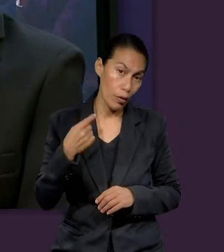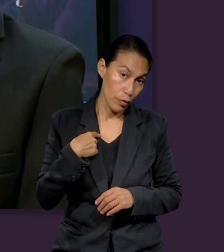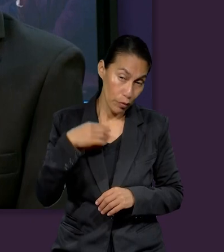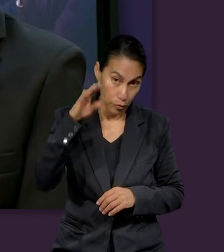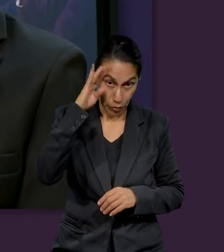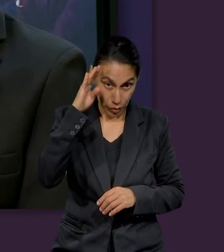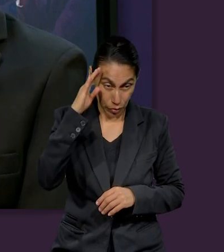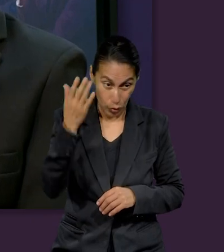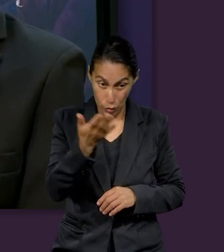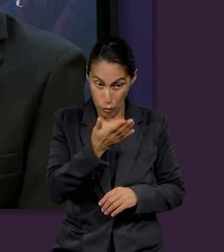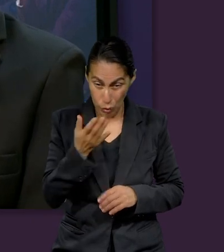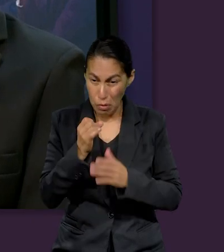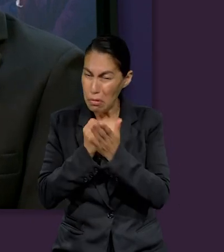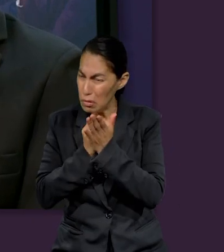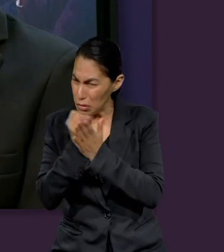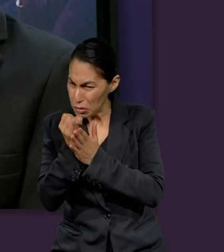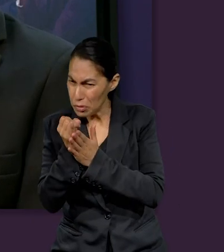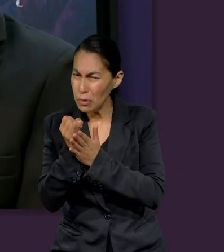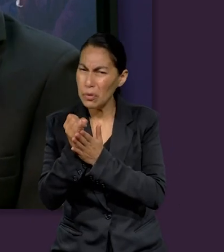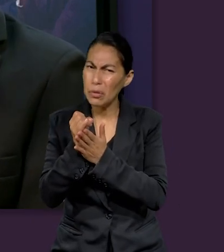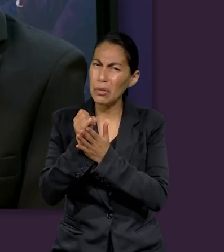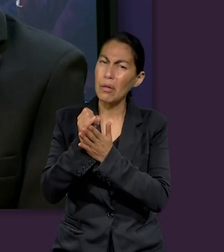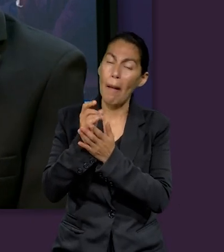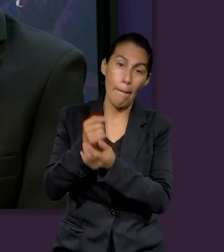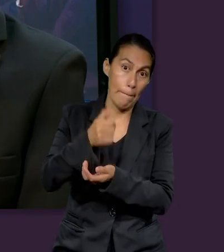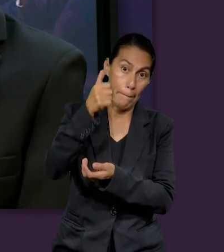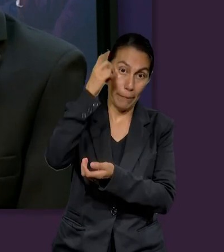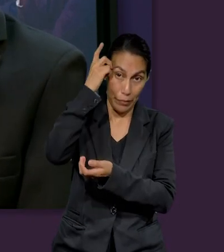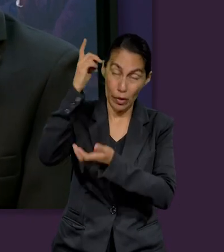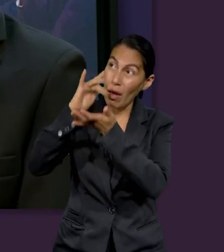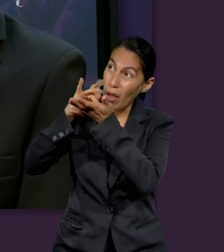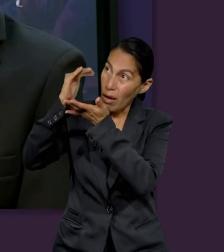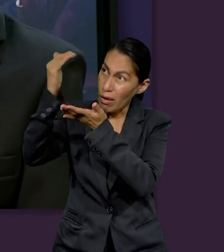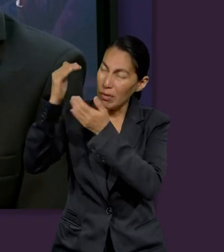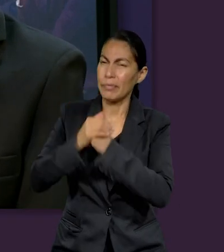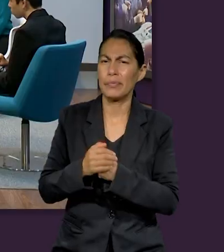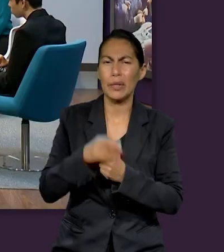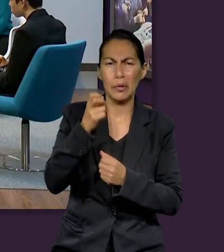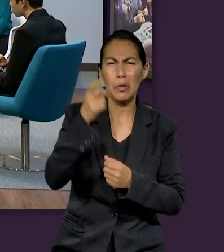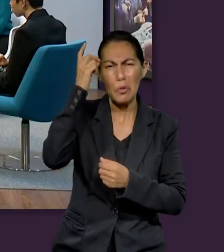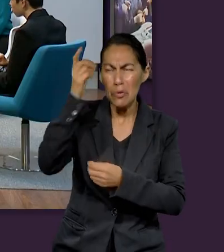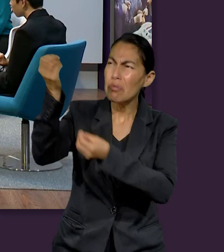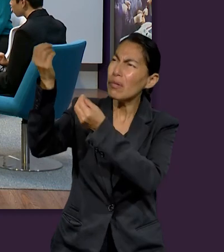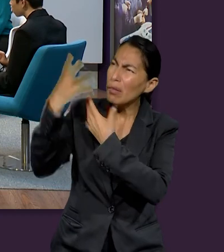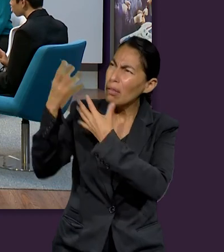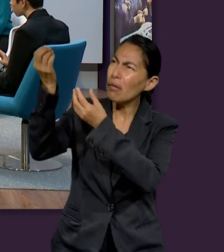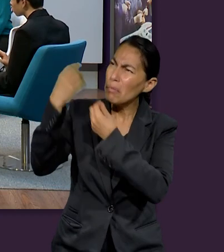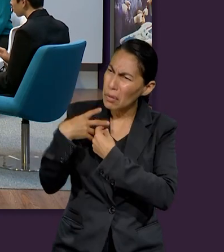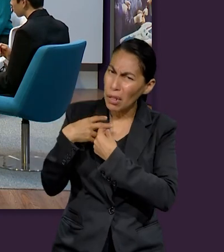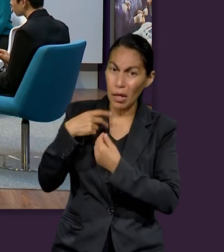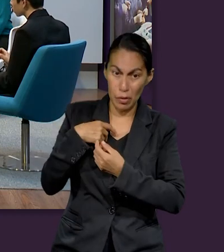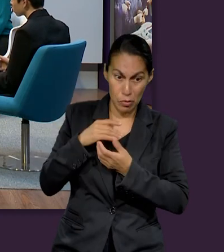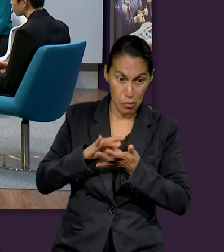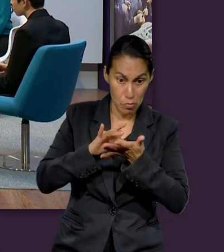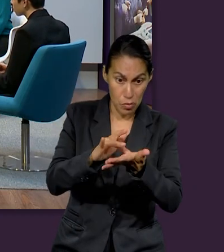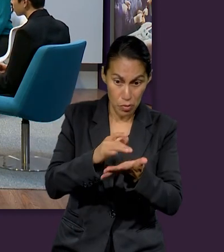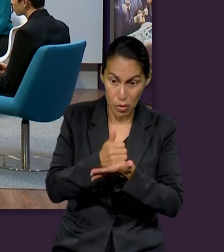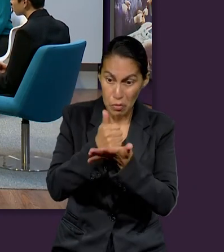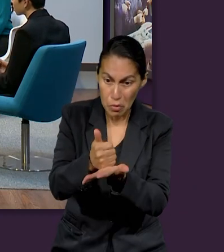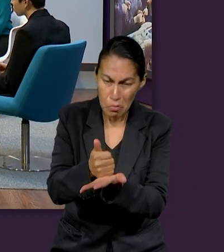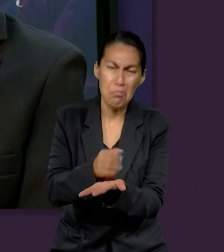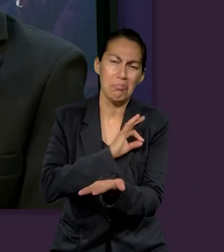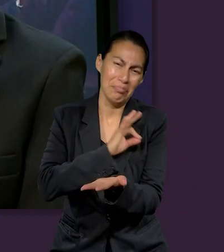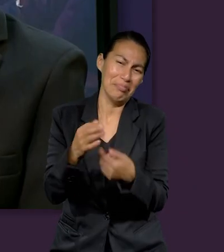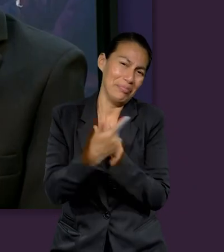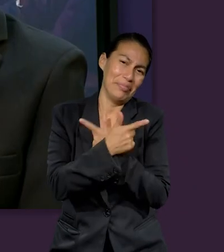pues sí o sí todo surge una decisión de gratitud si somos si Nosotros sabemos que Dios nos